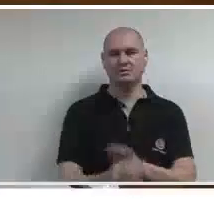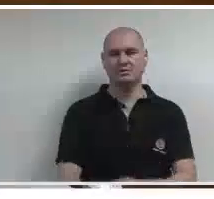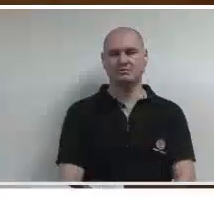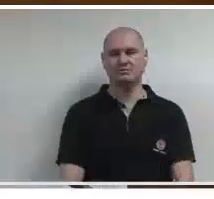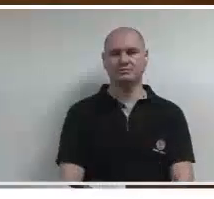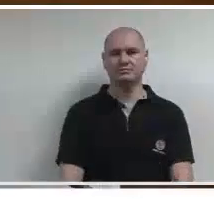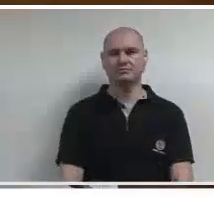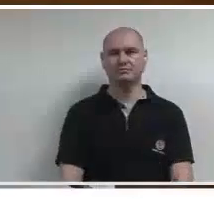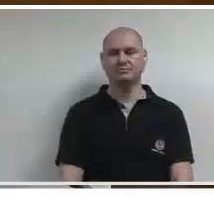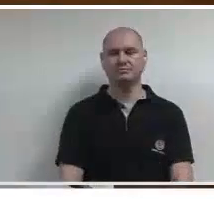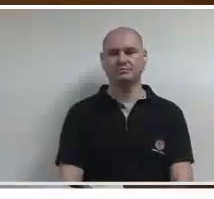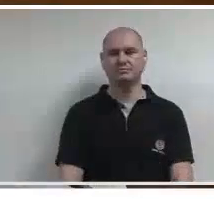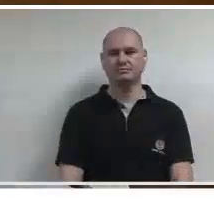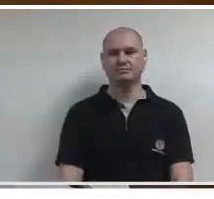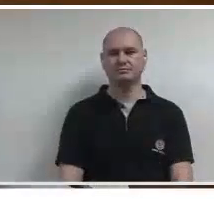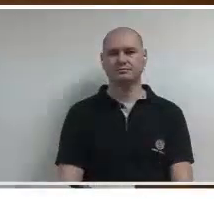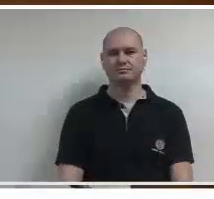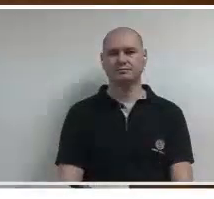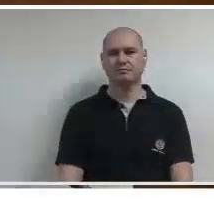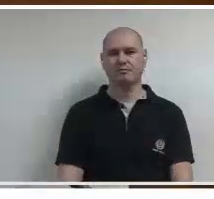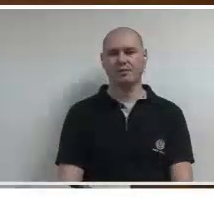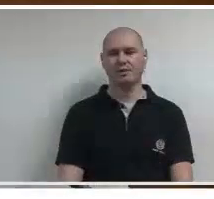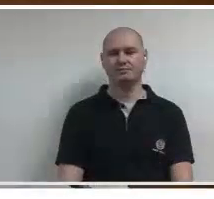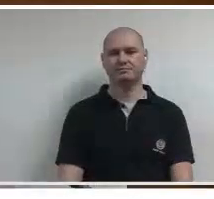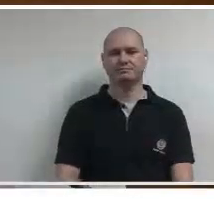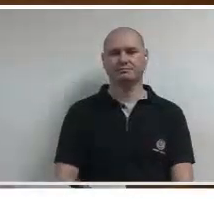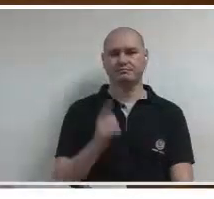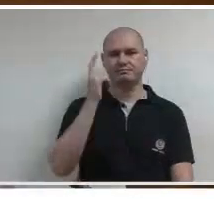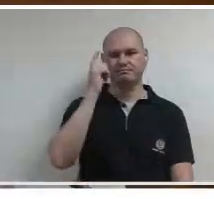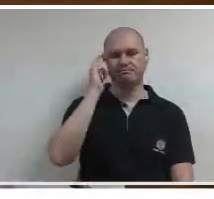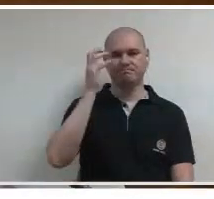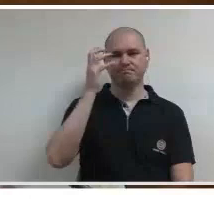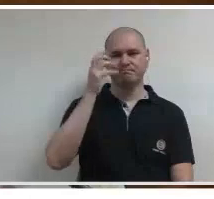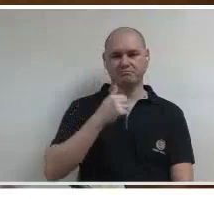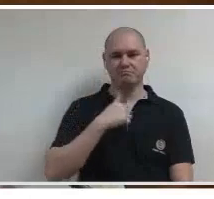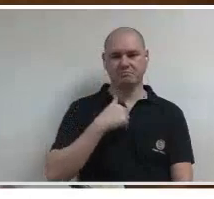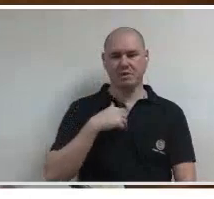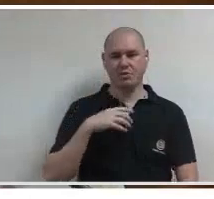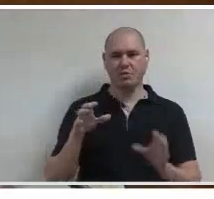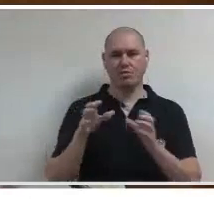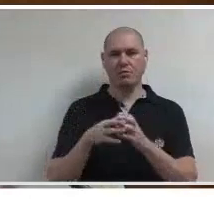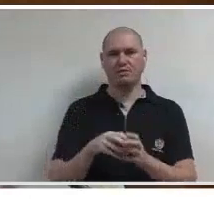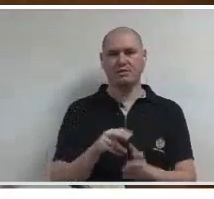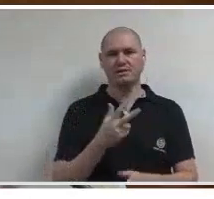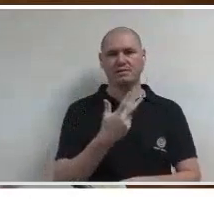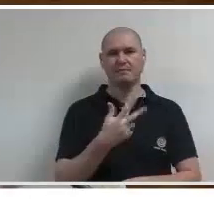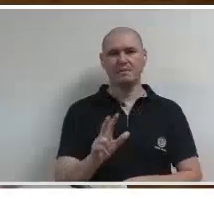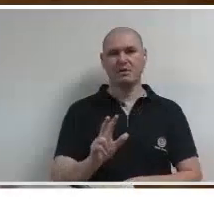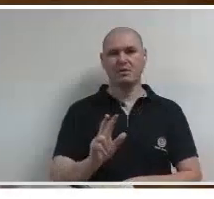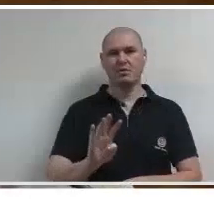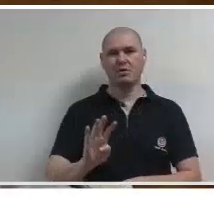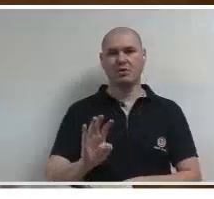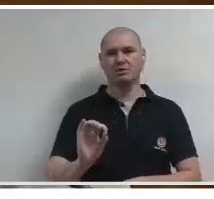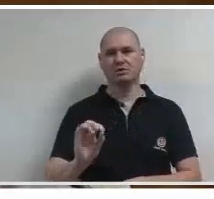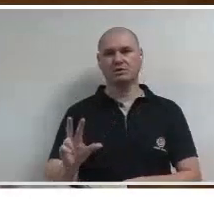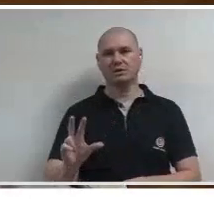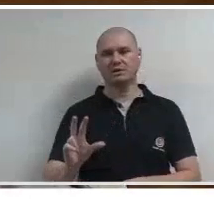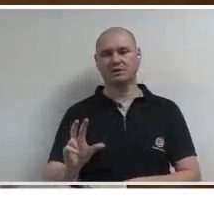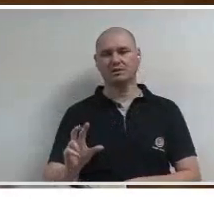Penguaná, Oñez Signacuri. Ja, se oficina pero ni en va poco